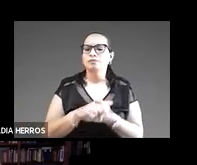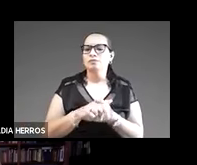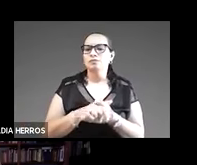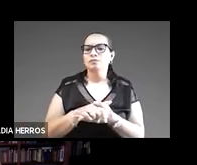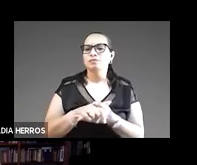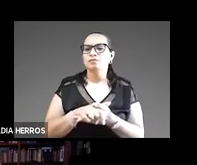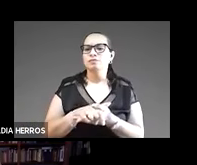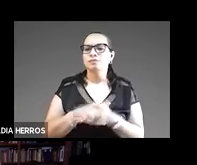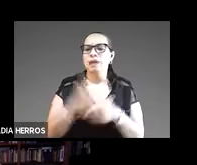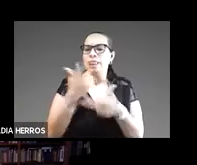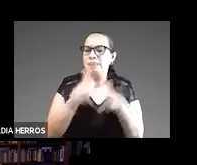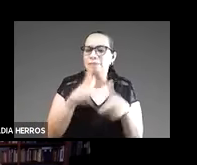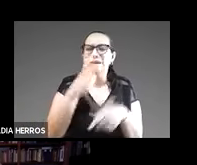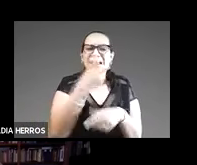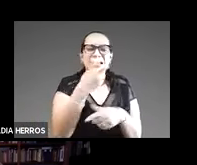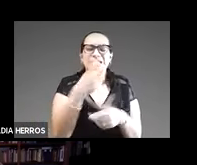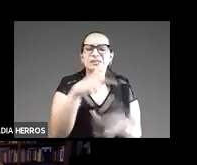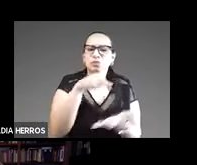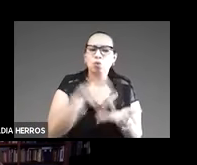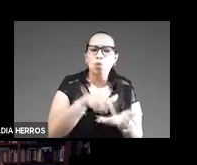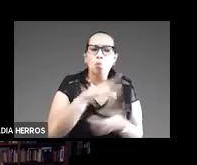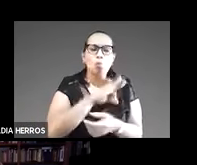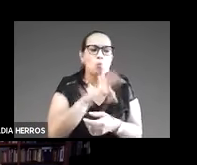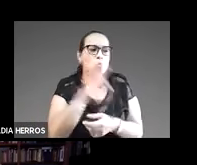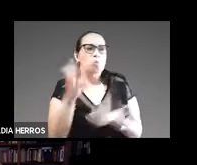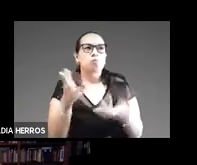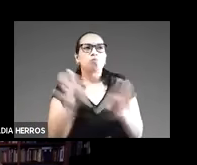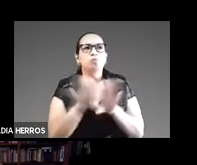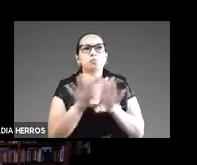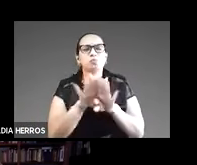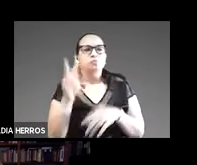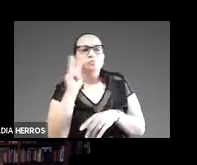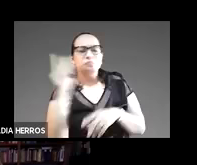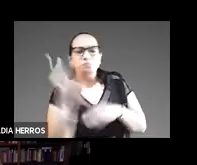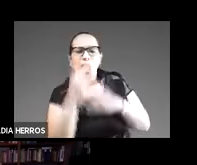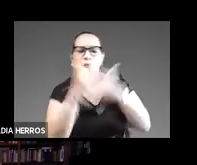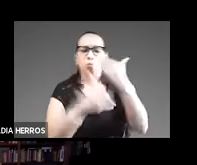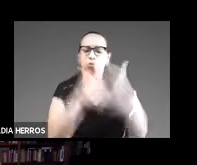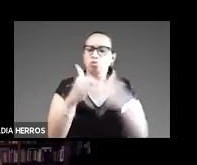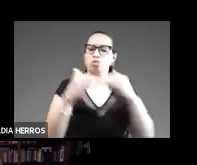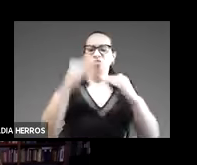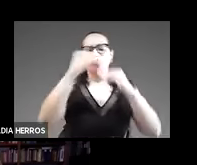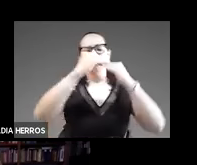una arena donde se puede ver muy bien los procesos de desigualdad, ¿no?